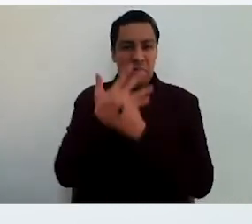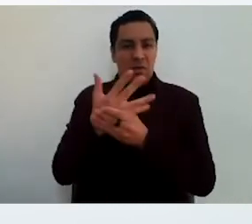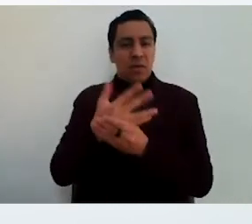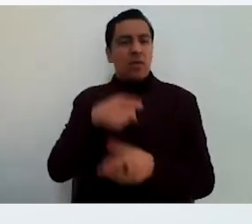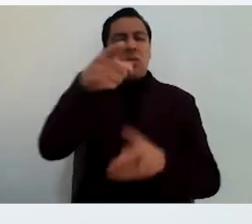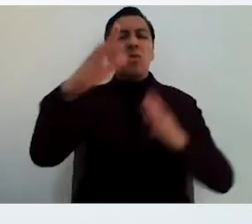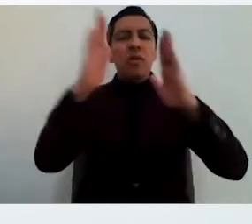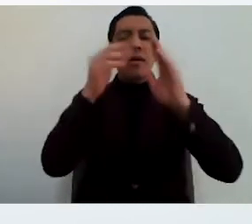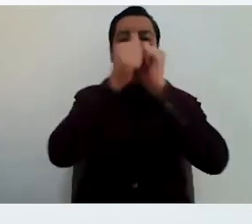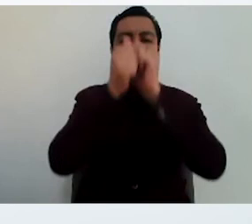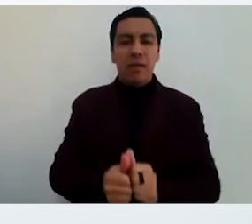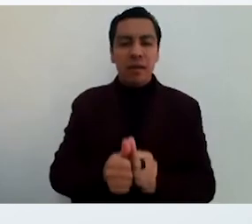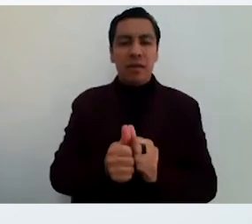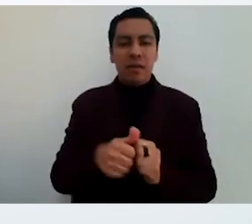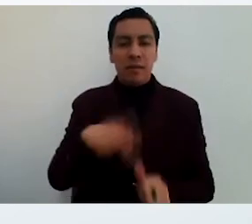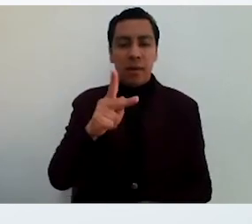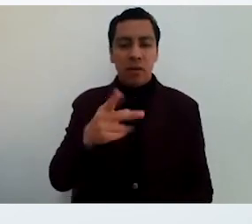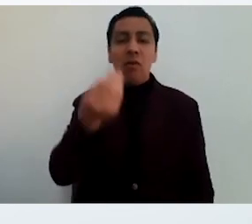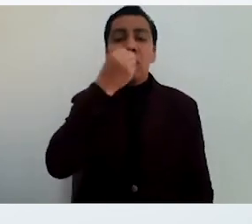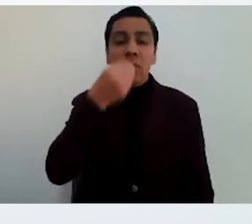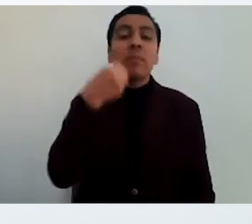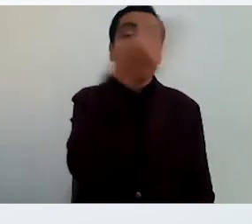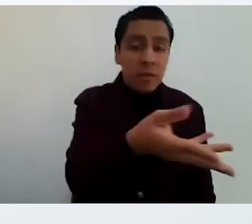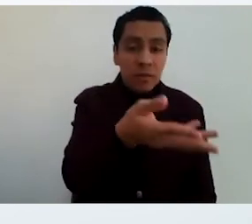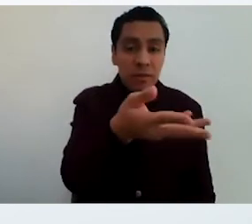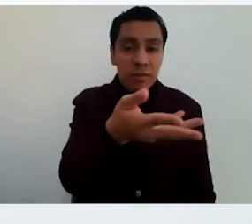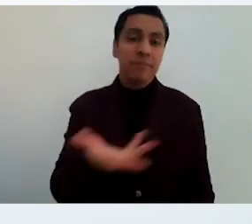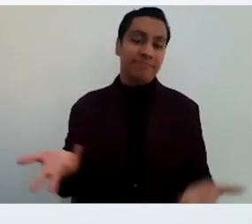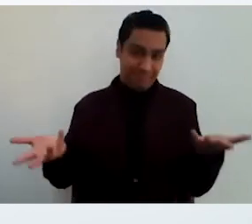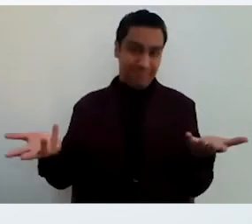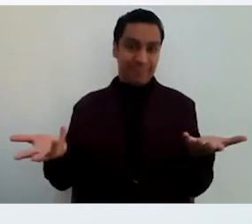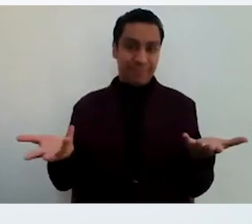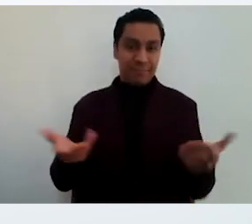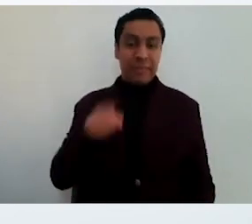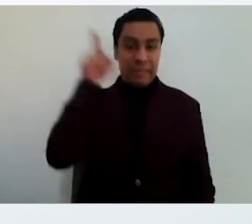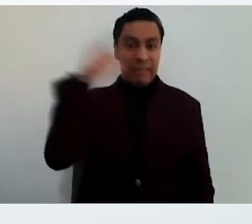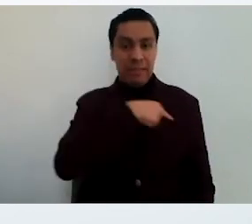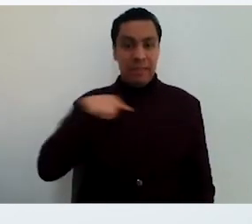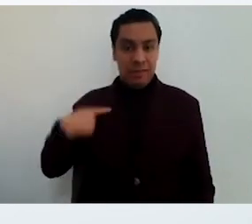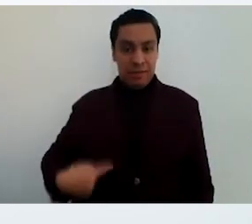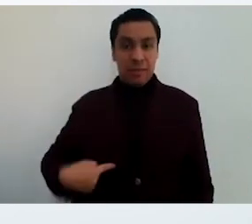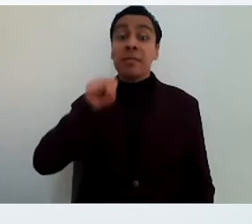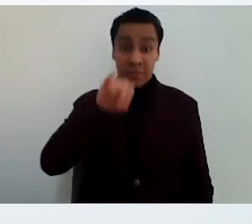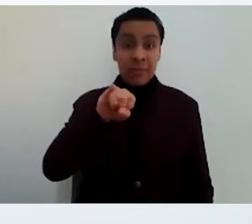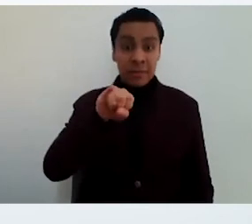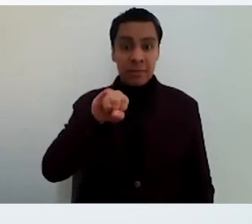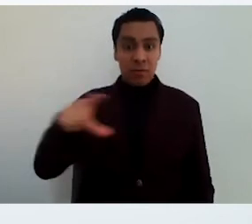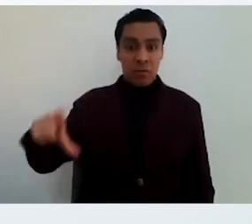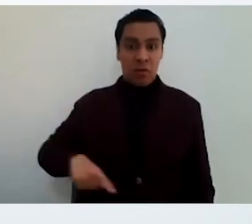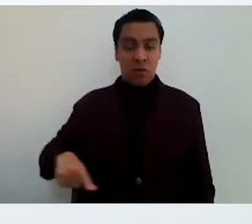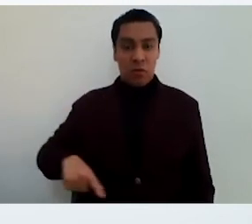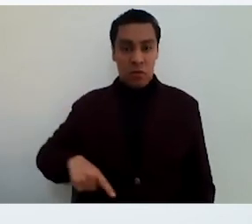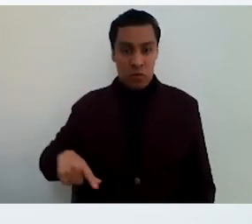pongas en peligro a los demás. Hasta donde yo entiendo, en China lo hicieron. Hubo grupos que iban a